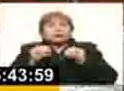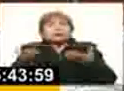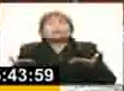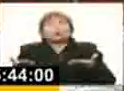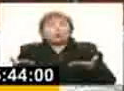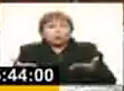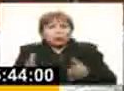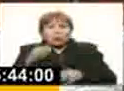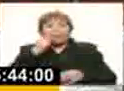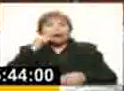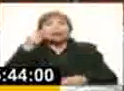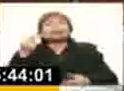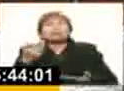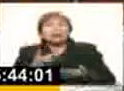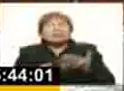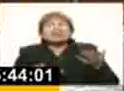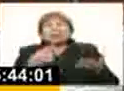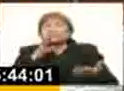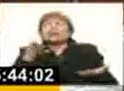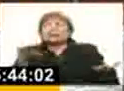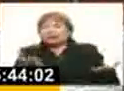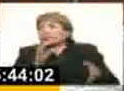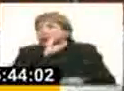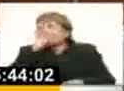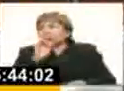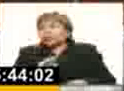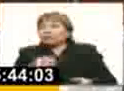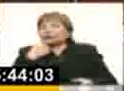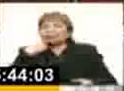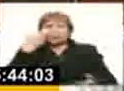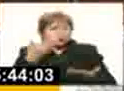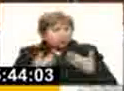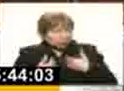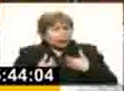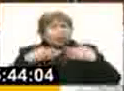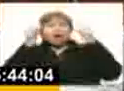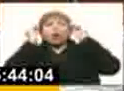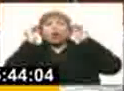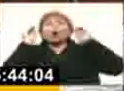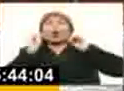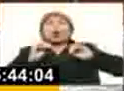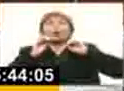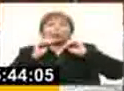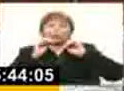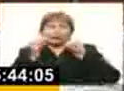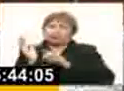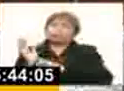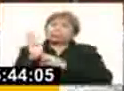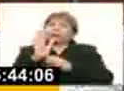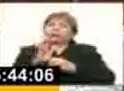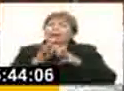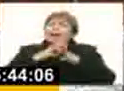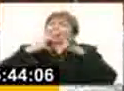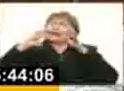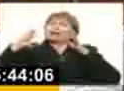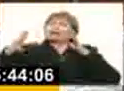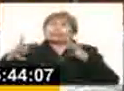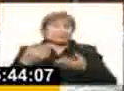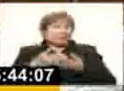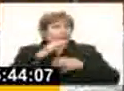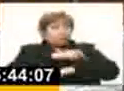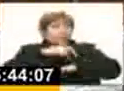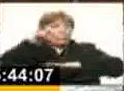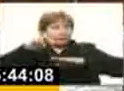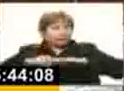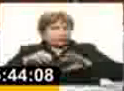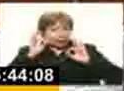en su discurso para los que ocho hablantes uno el presidente tuvo la oportunidad de presentar un gabinete de ancha base y de profesionales